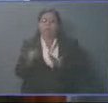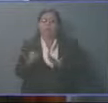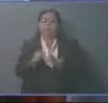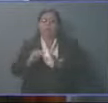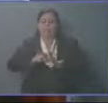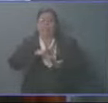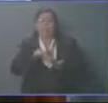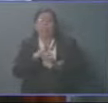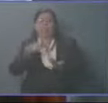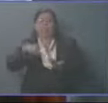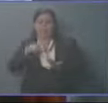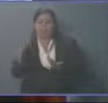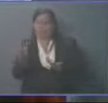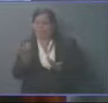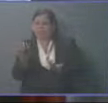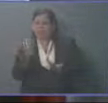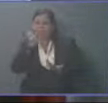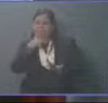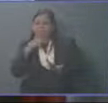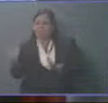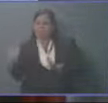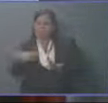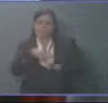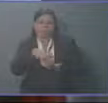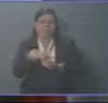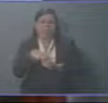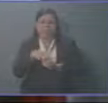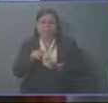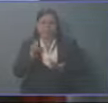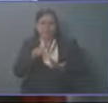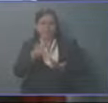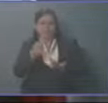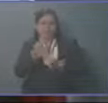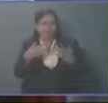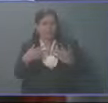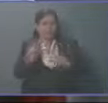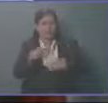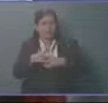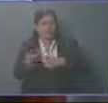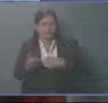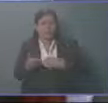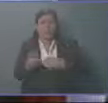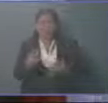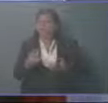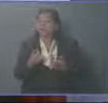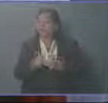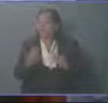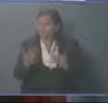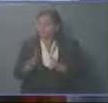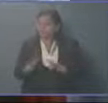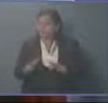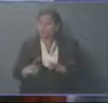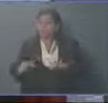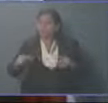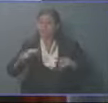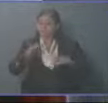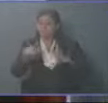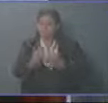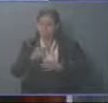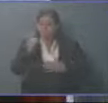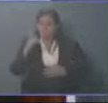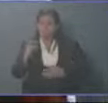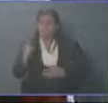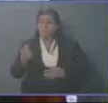aprobar los desmanes de autoridad que se ejercen de los cuerpos como la